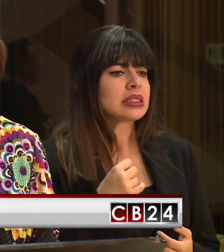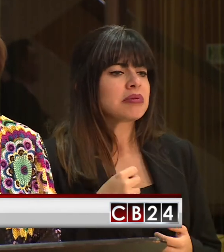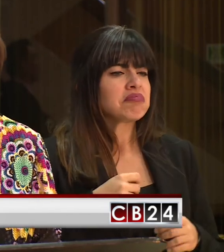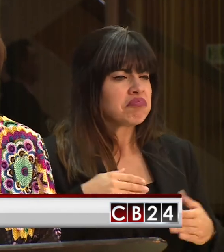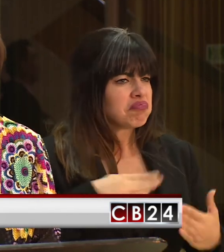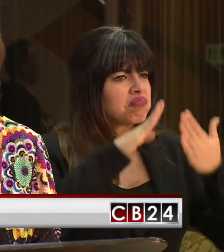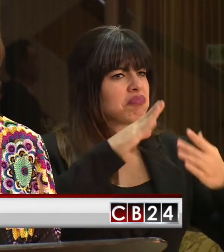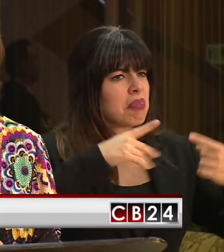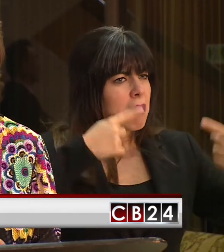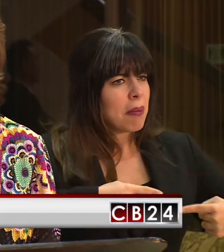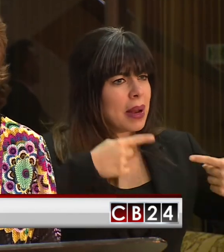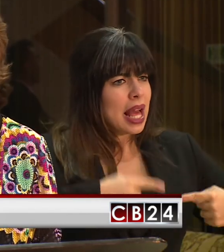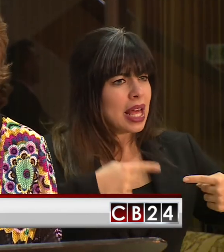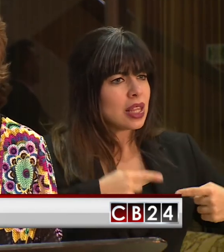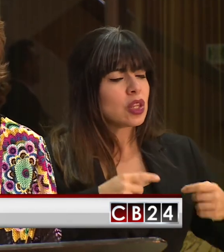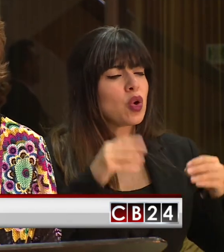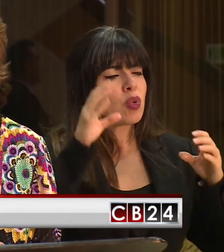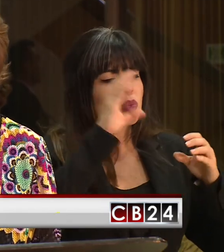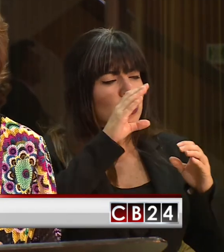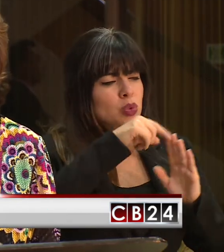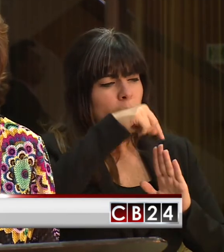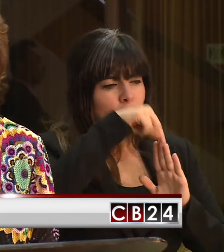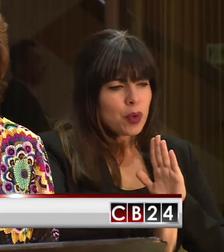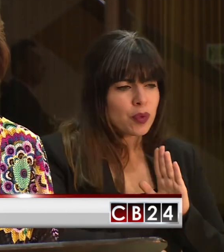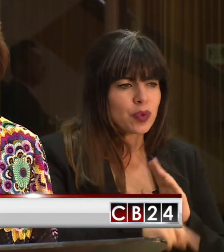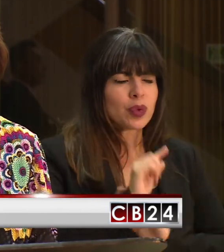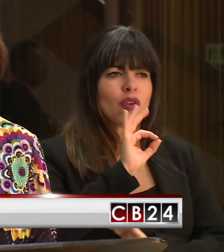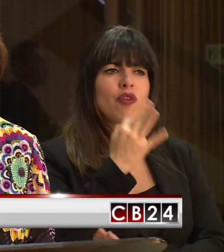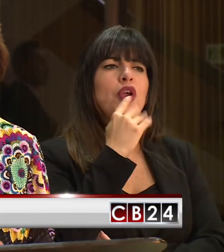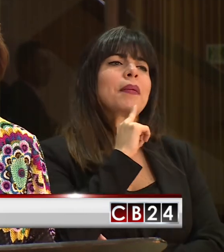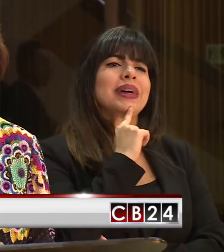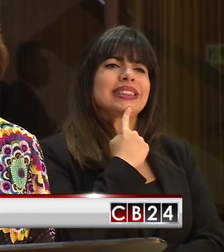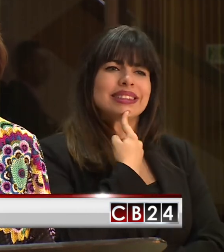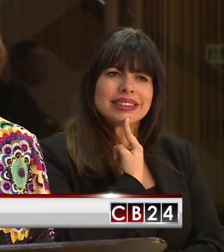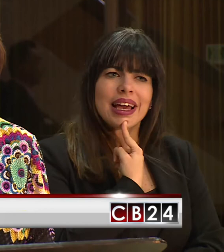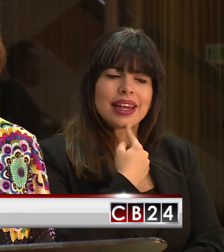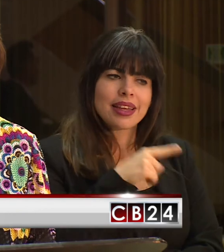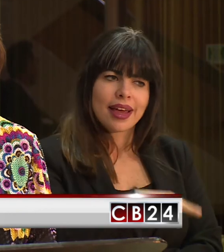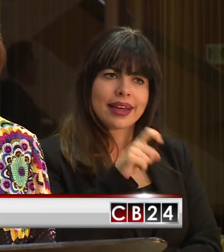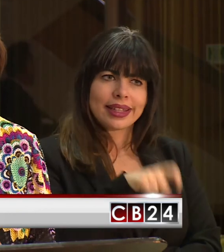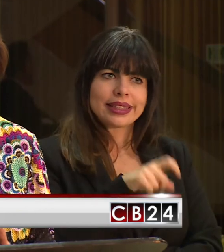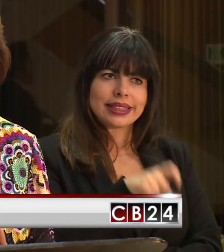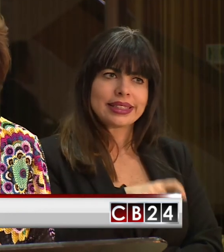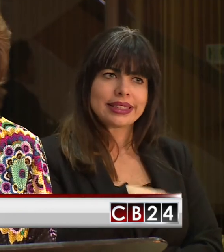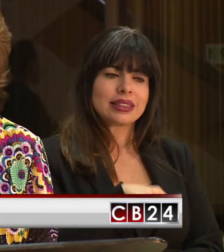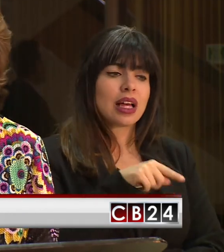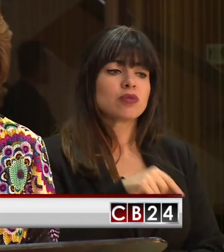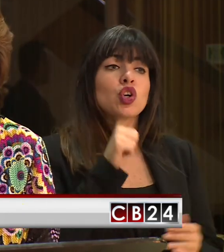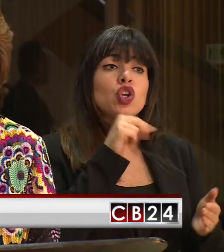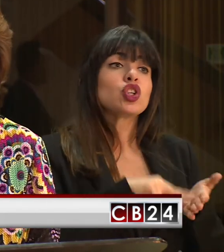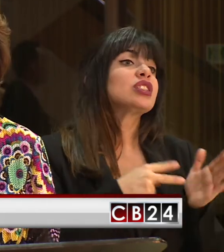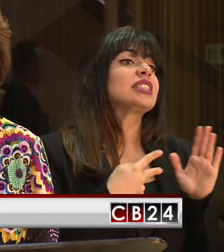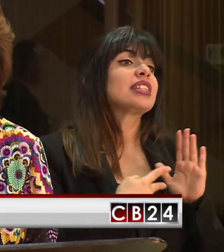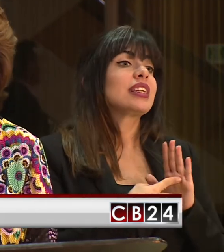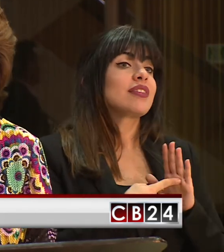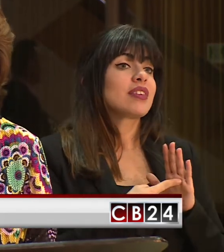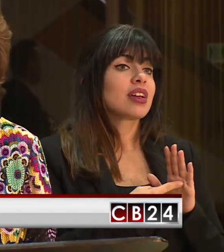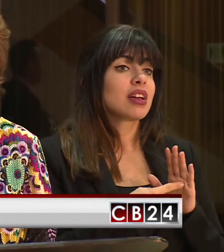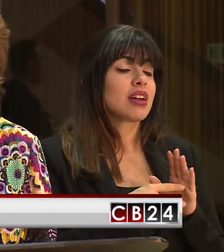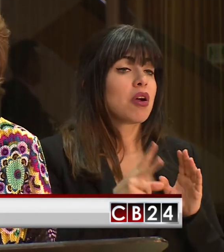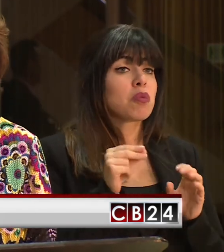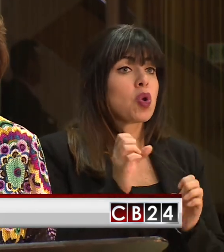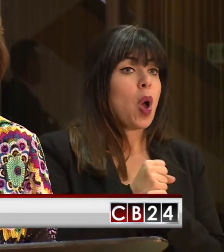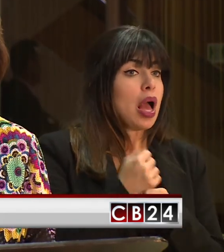pleito con la profundidad y la seriedad con que se requiere. Con esto no quiero decir que no se esté haciendo, se